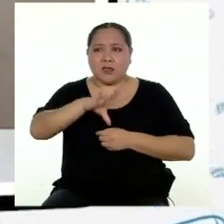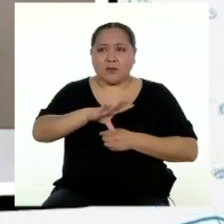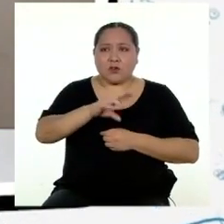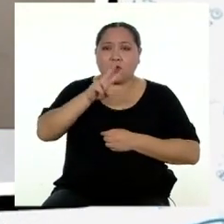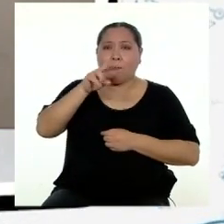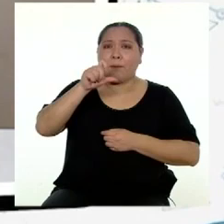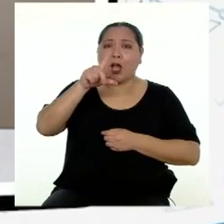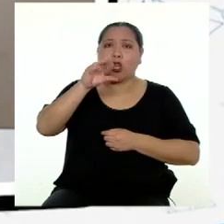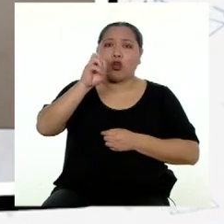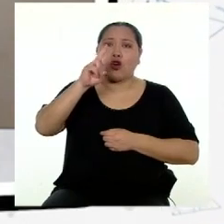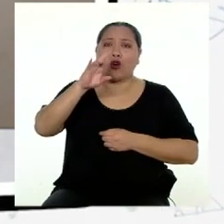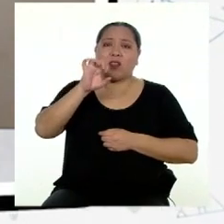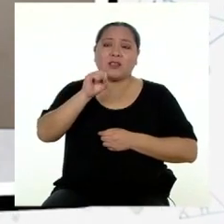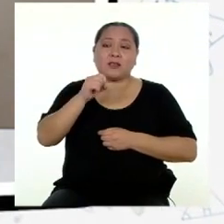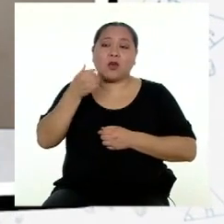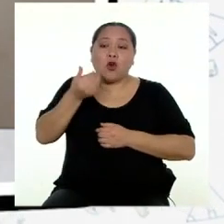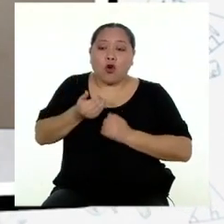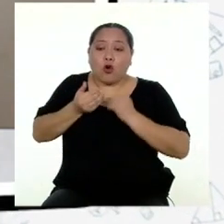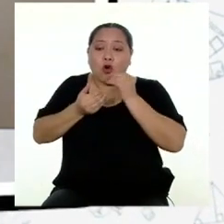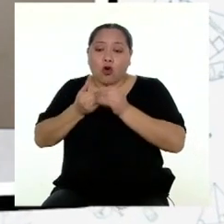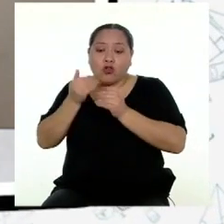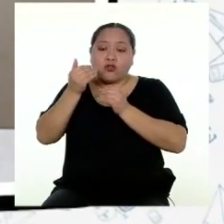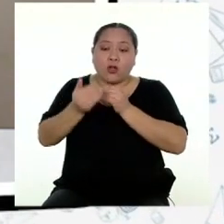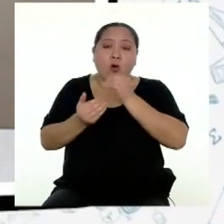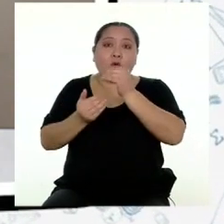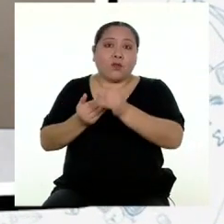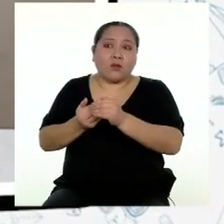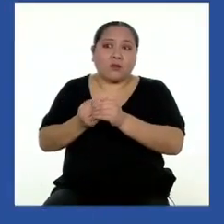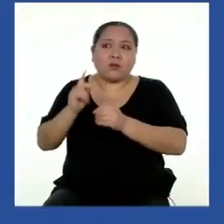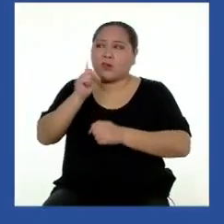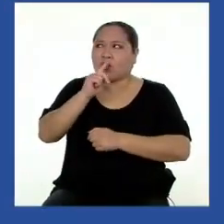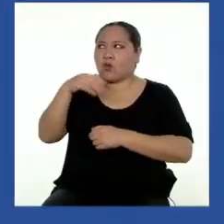valores consecutivos y si no es así, ¿cómo los escribo?